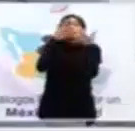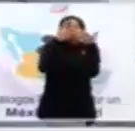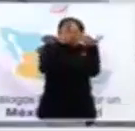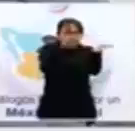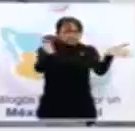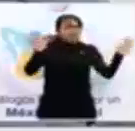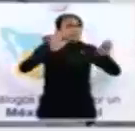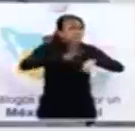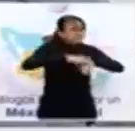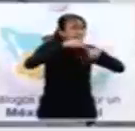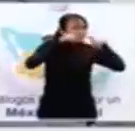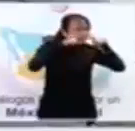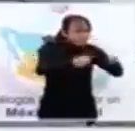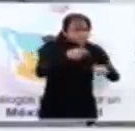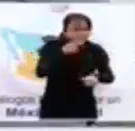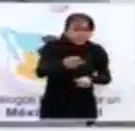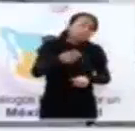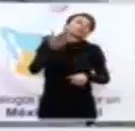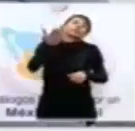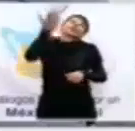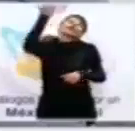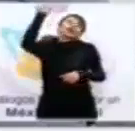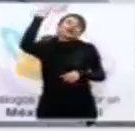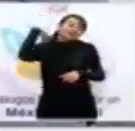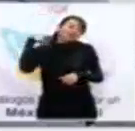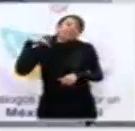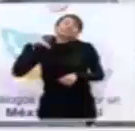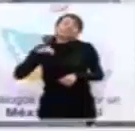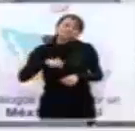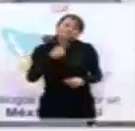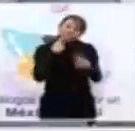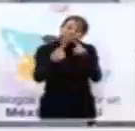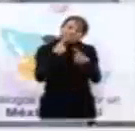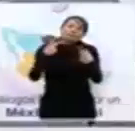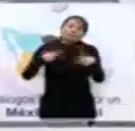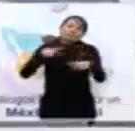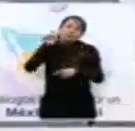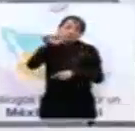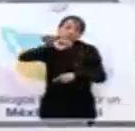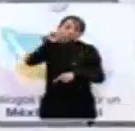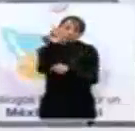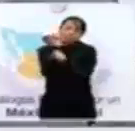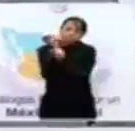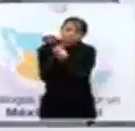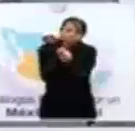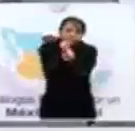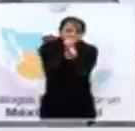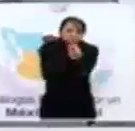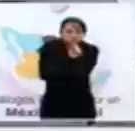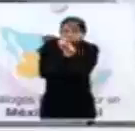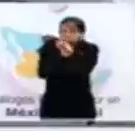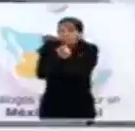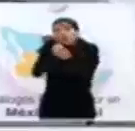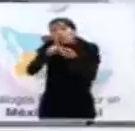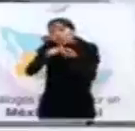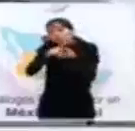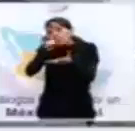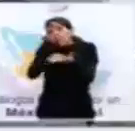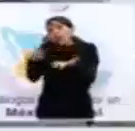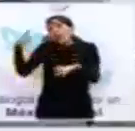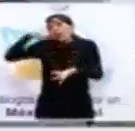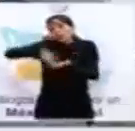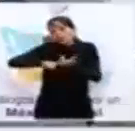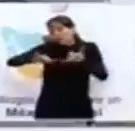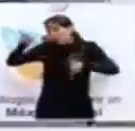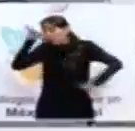una discusión bizantina también que tenemos. Los investigadores investigan dentro de los laboratorios, dentro de los